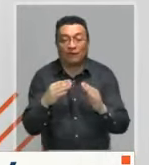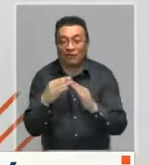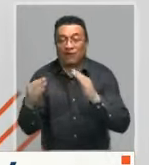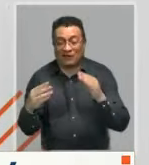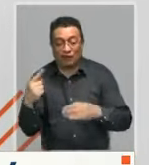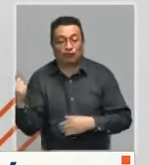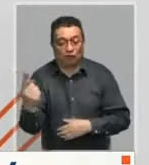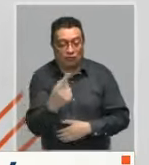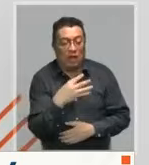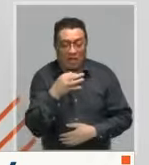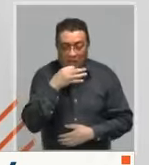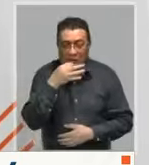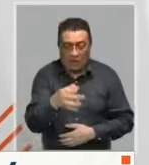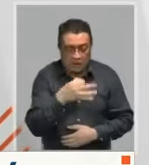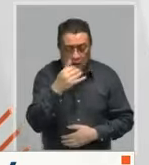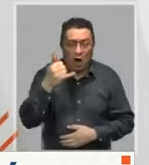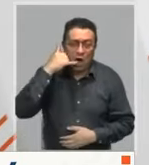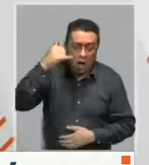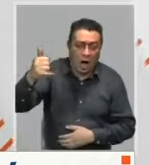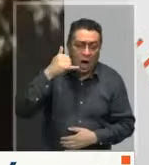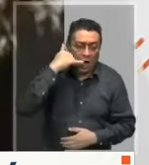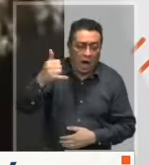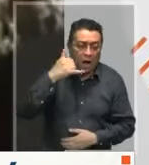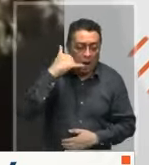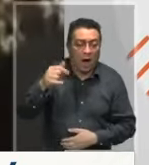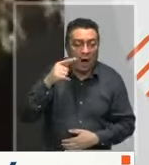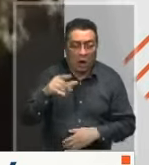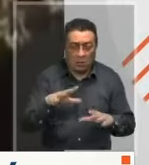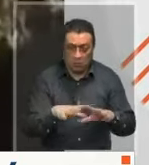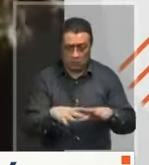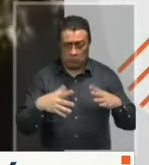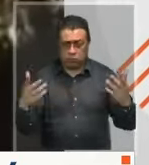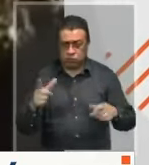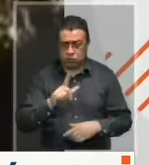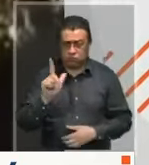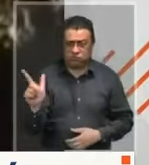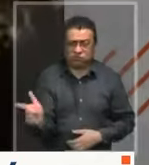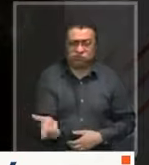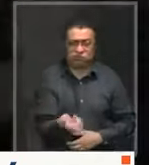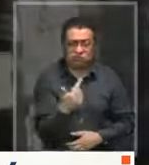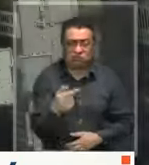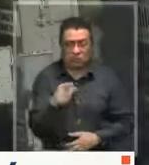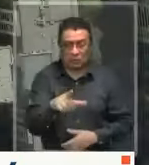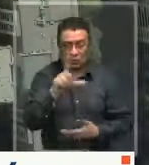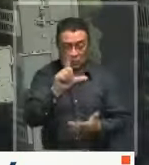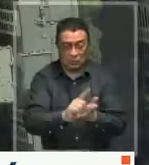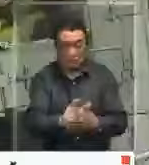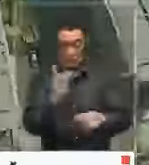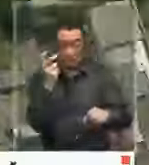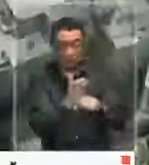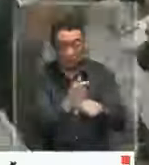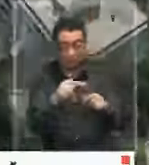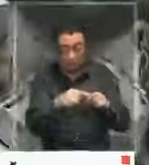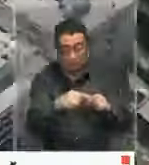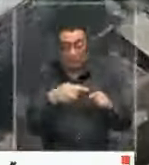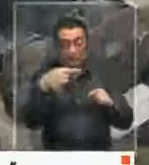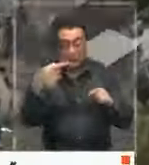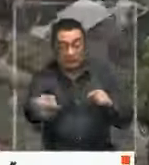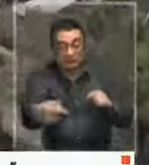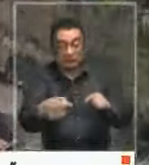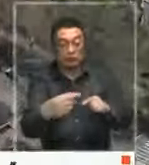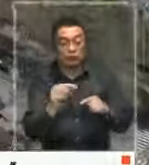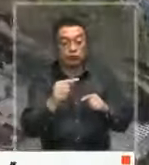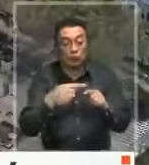que insistentemente los llamaron. Y les llama la atención la tardanza porque desde el lugar del asalto a la comisaría hay solo